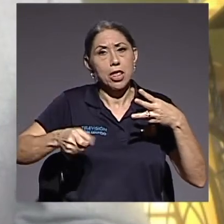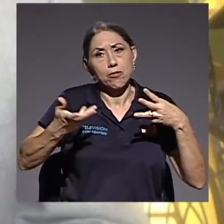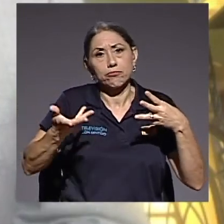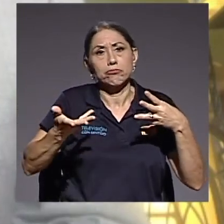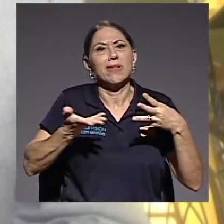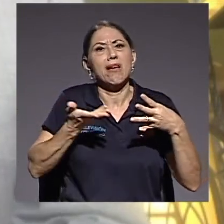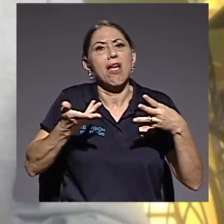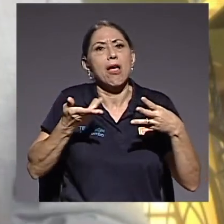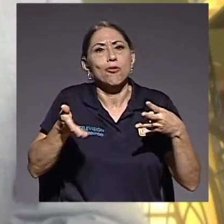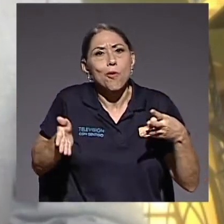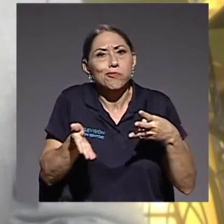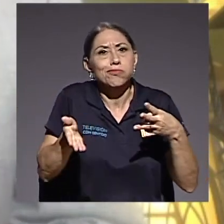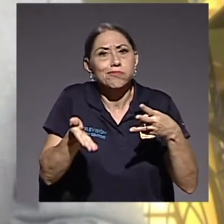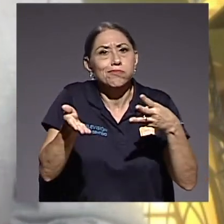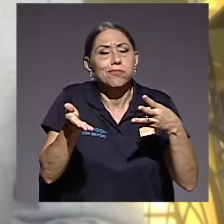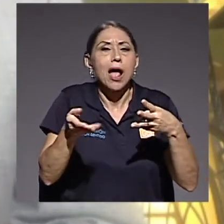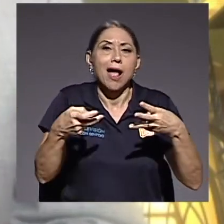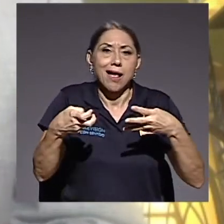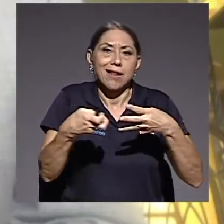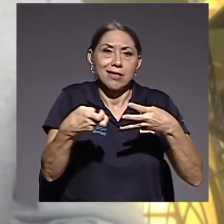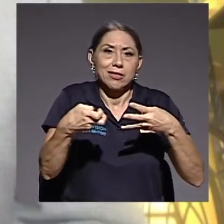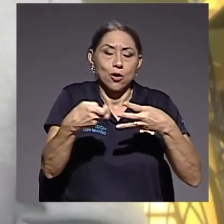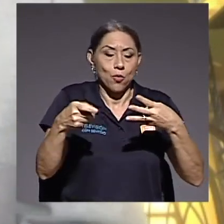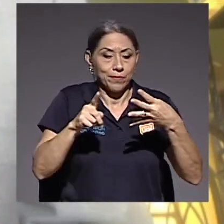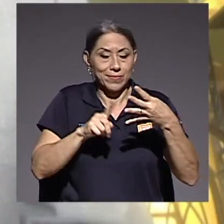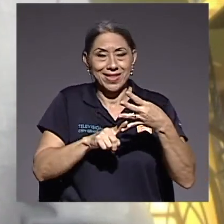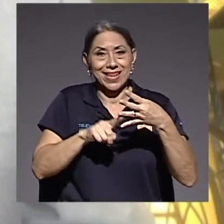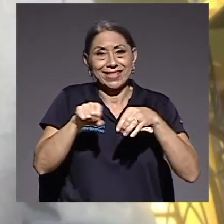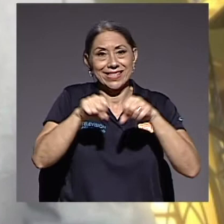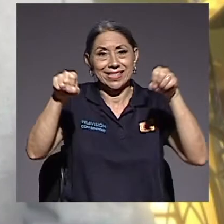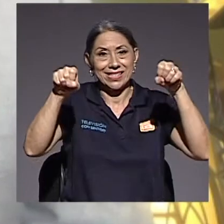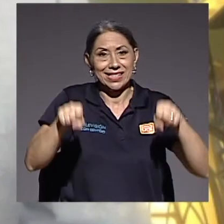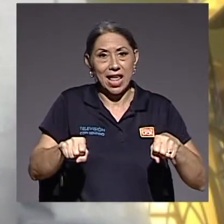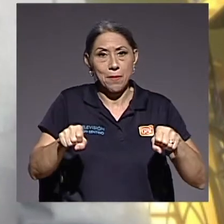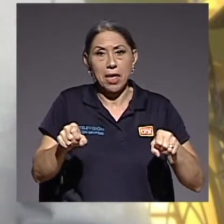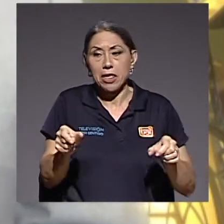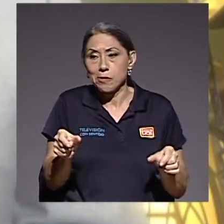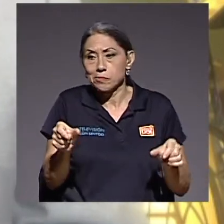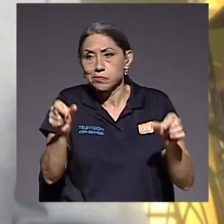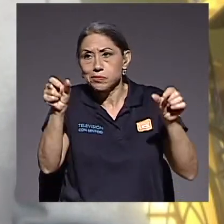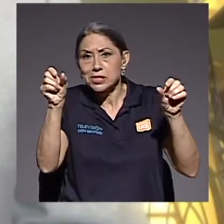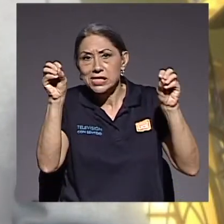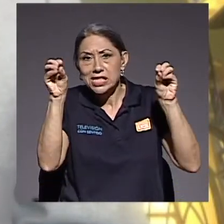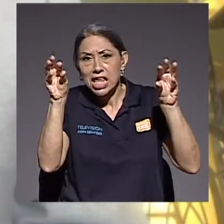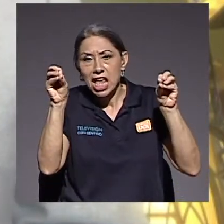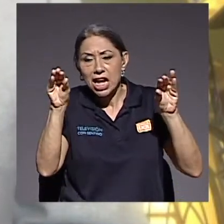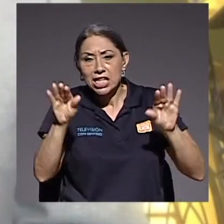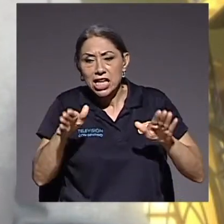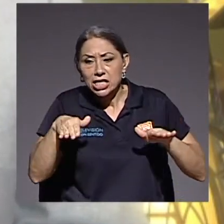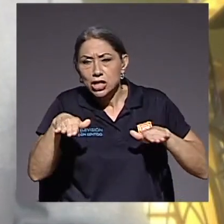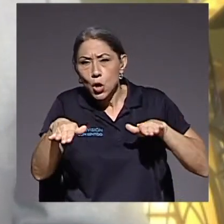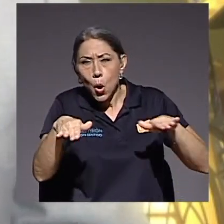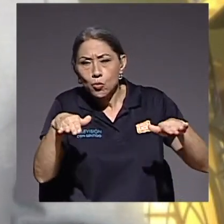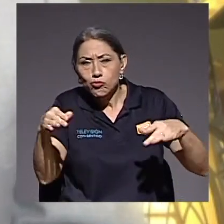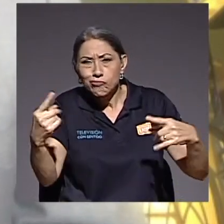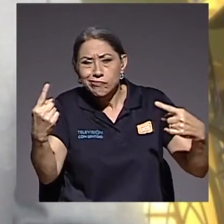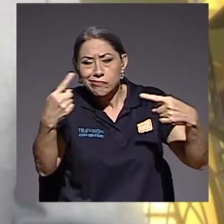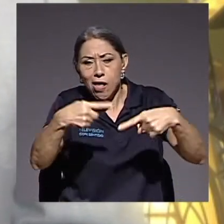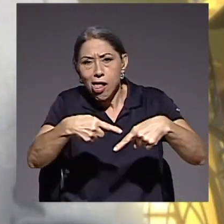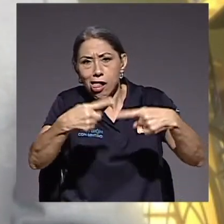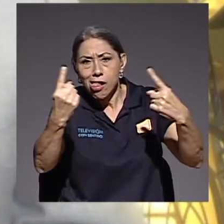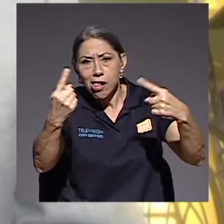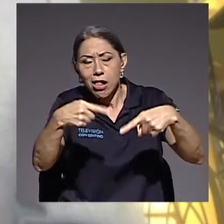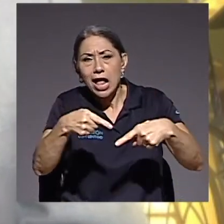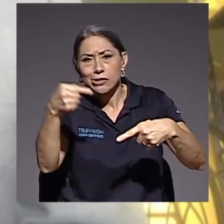eléctrico y el sistema de señalización. Y encuentro problemas en esas